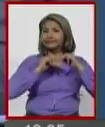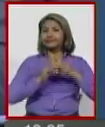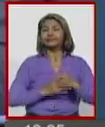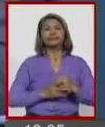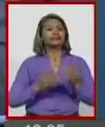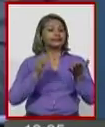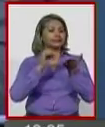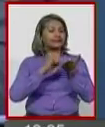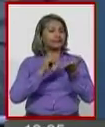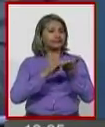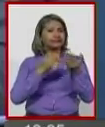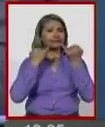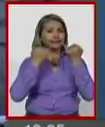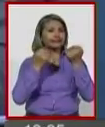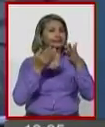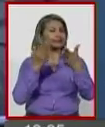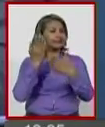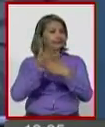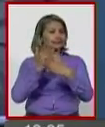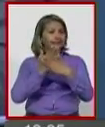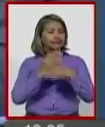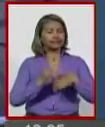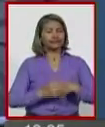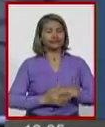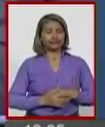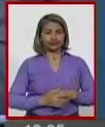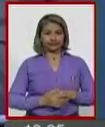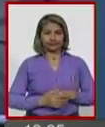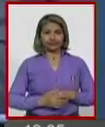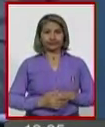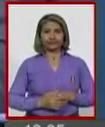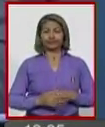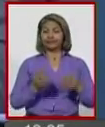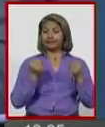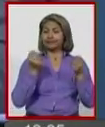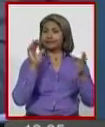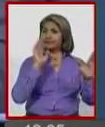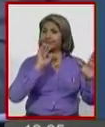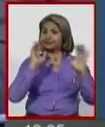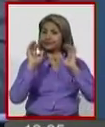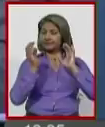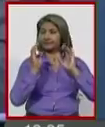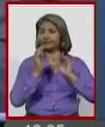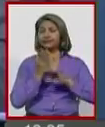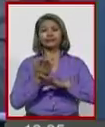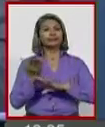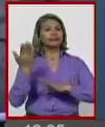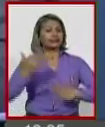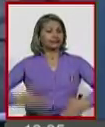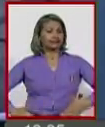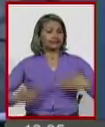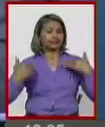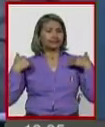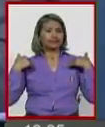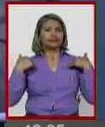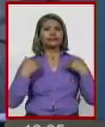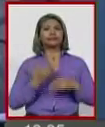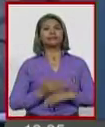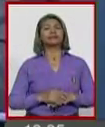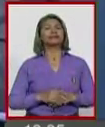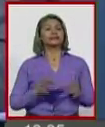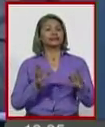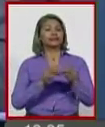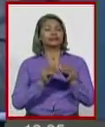de desinformación, de amedrentamiento, muy similar a la que habíamos vivido en la coyuntura